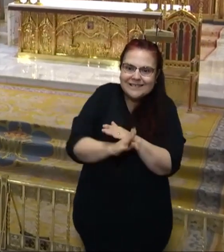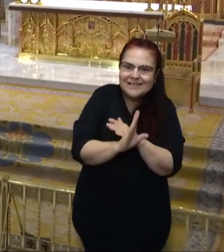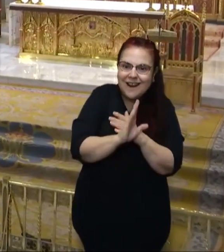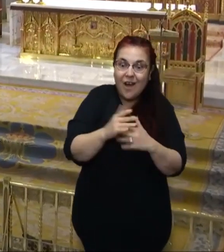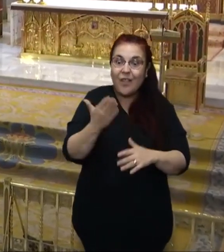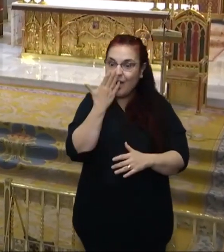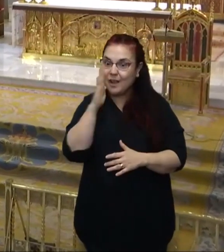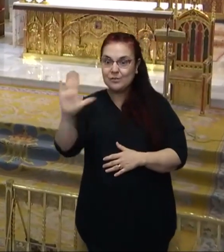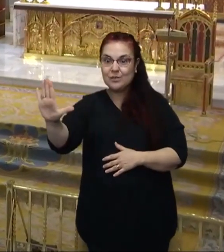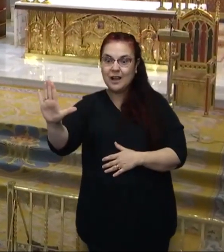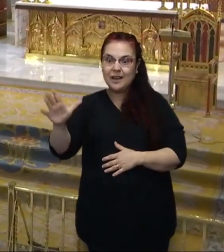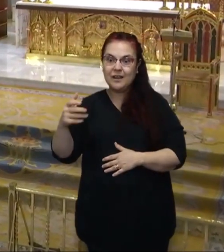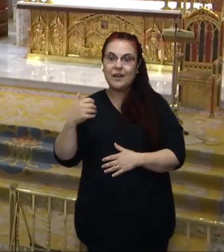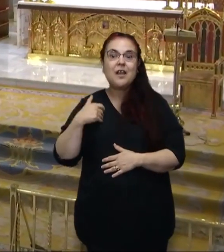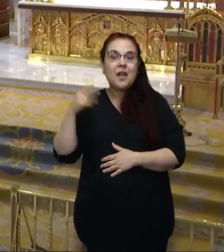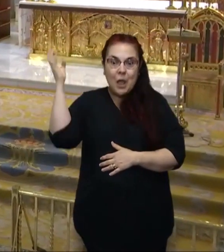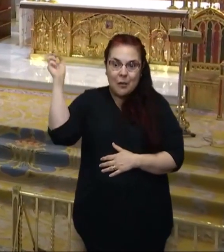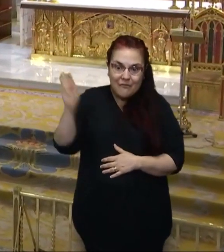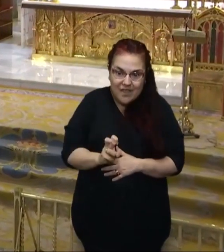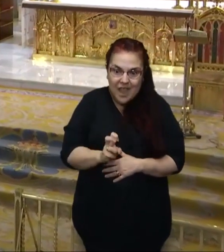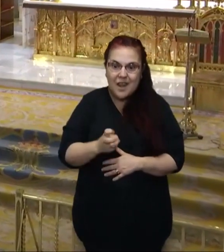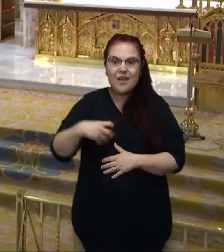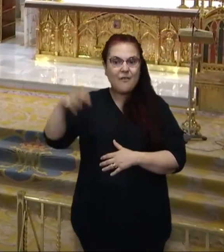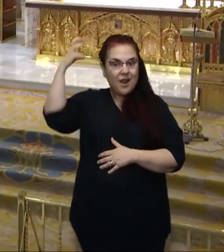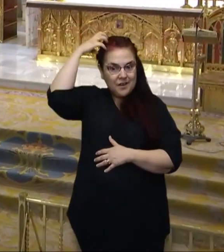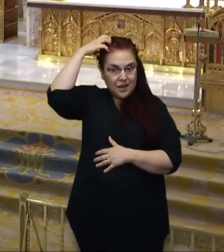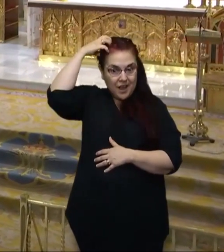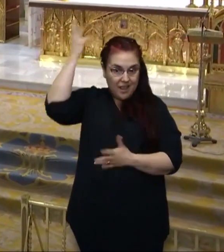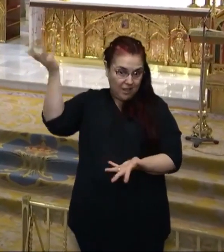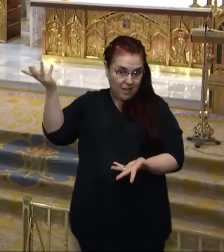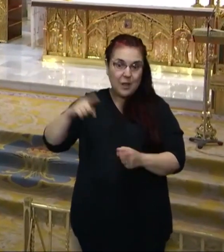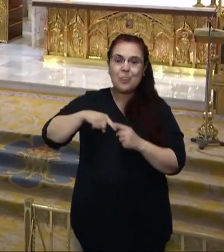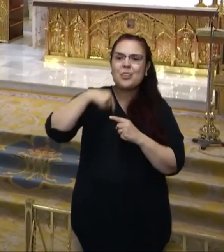No viene con un rey, como un rey y detrás de él unos